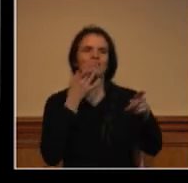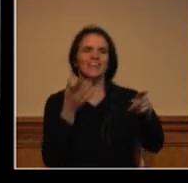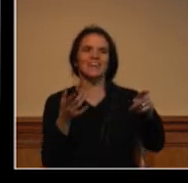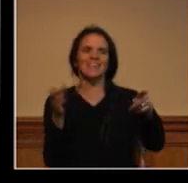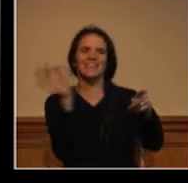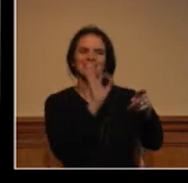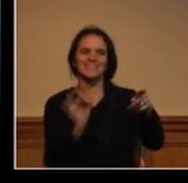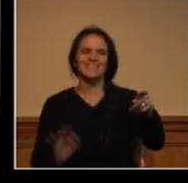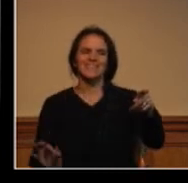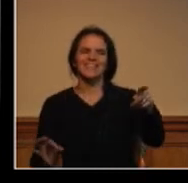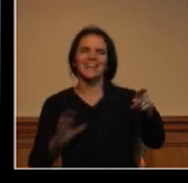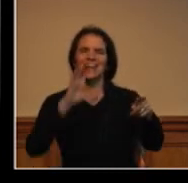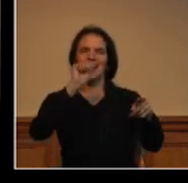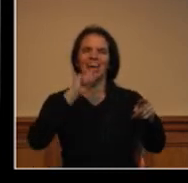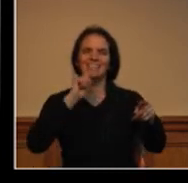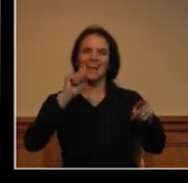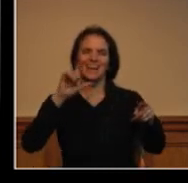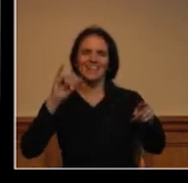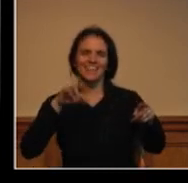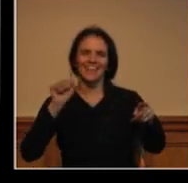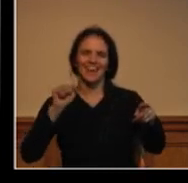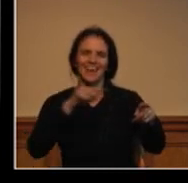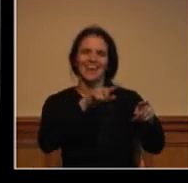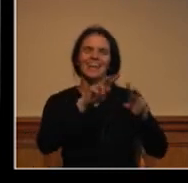del proyecto, por Catalina, que está ahí.